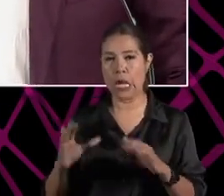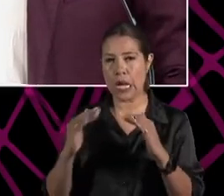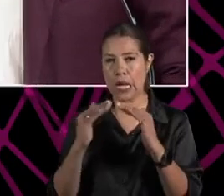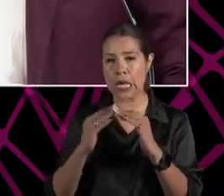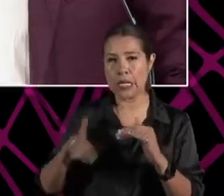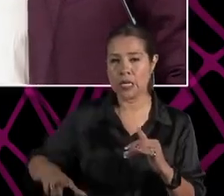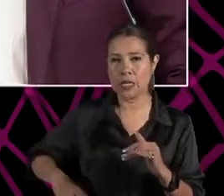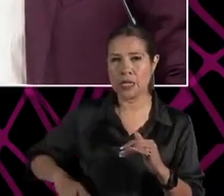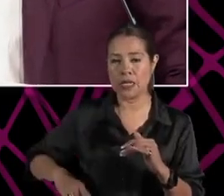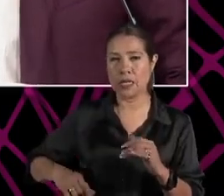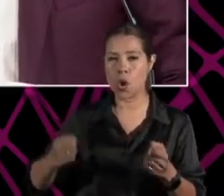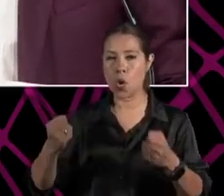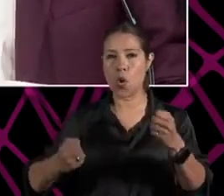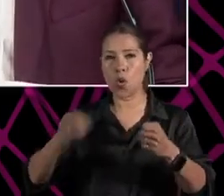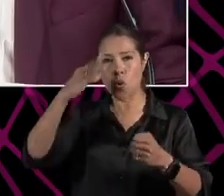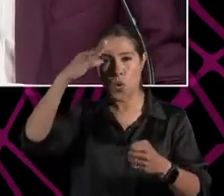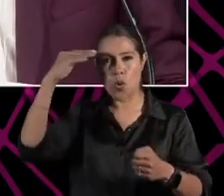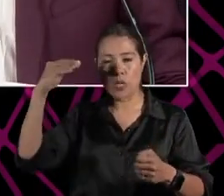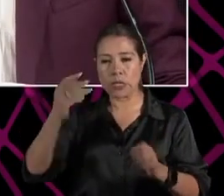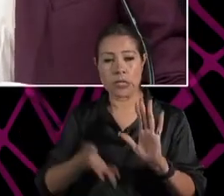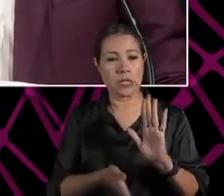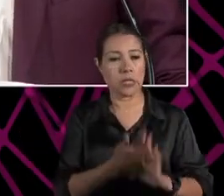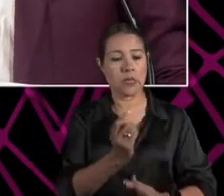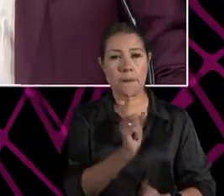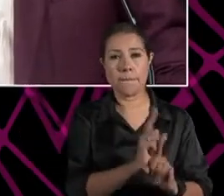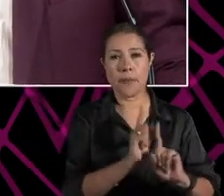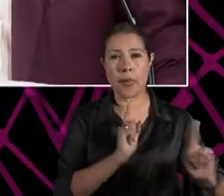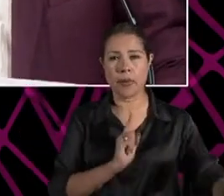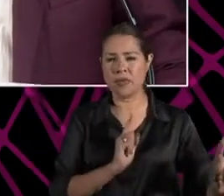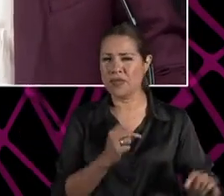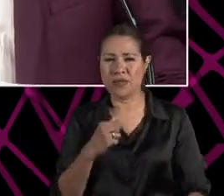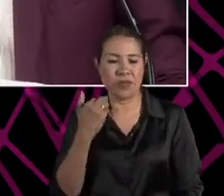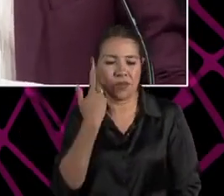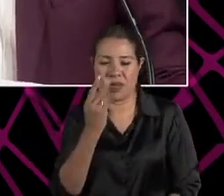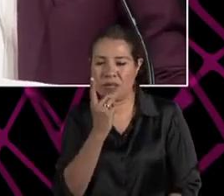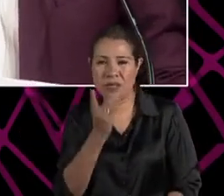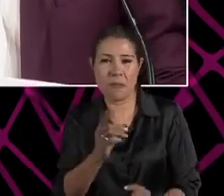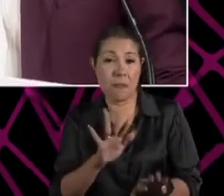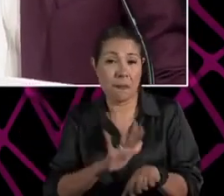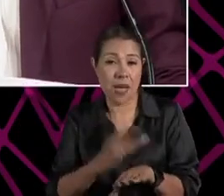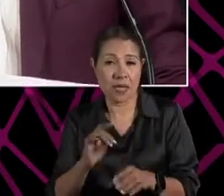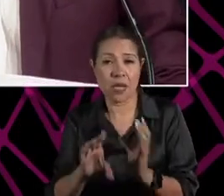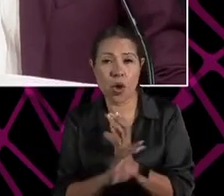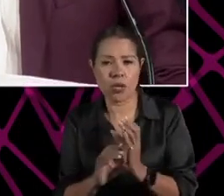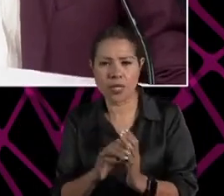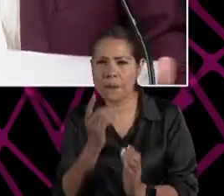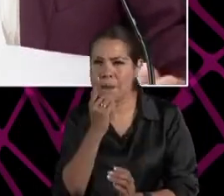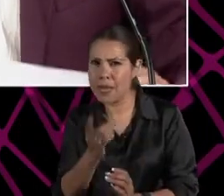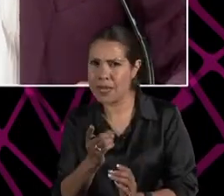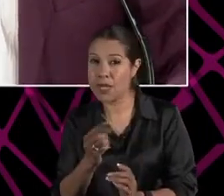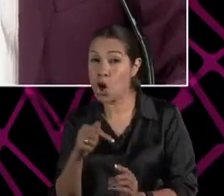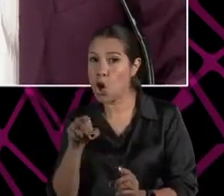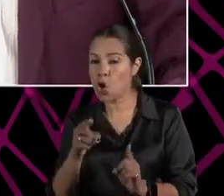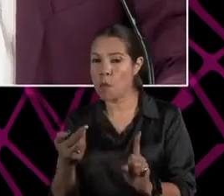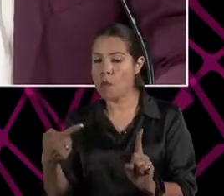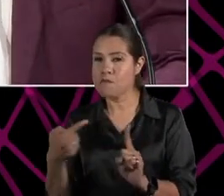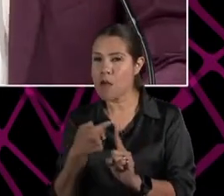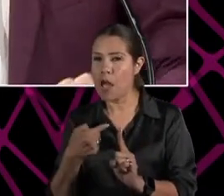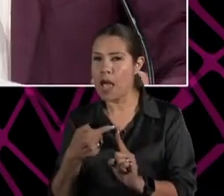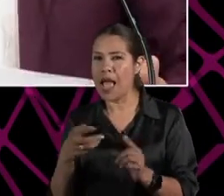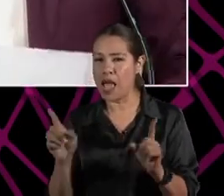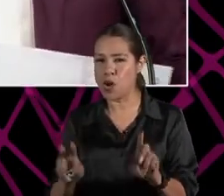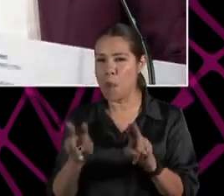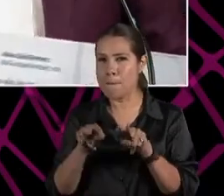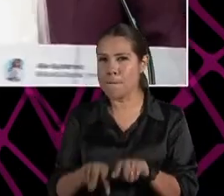gobierno y pedirle al chofer que se bajara y nos dejara solos. Y no voy a entrar en más detalles de lo que me dijiste y cómo me amenazaste